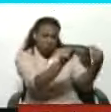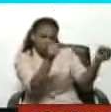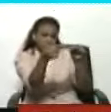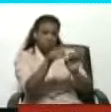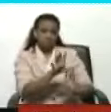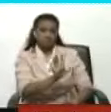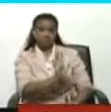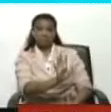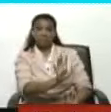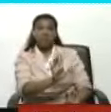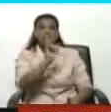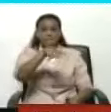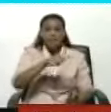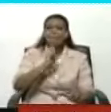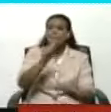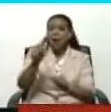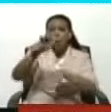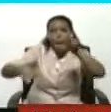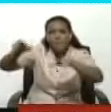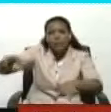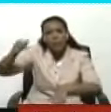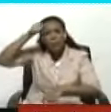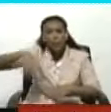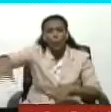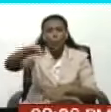y malos con el país.